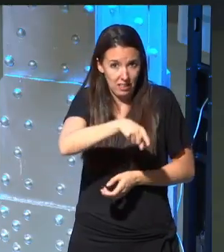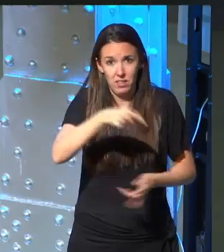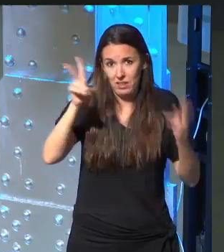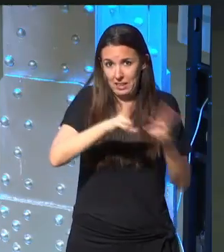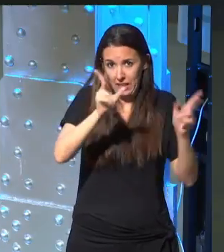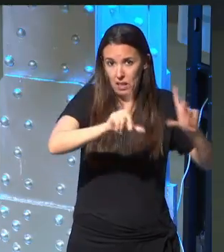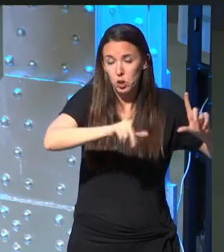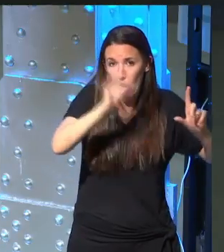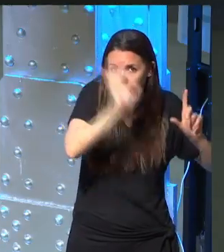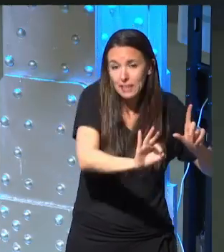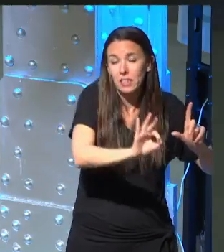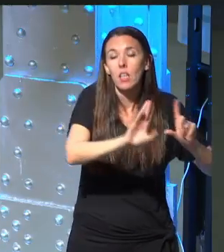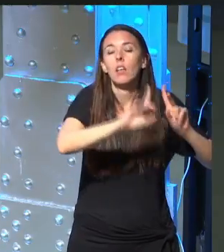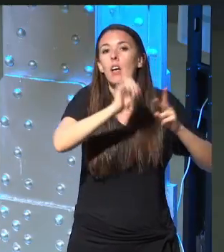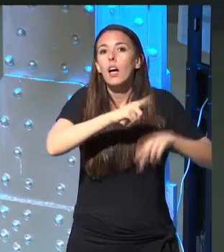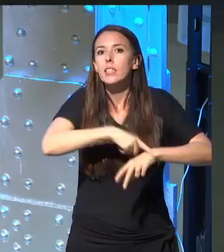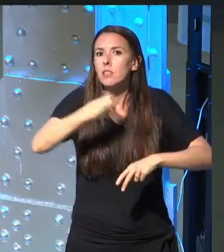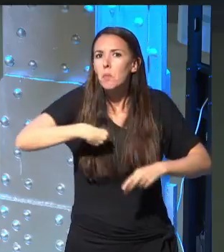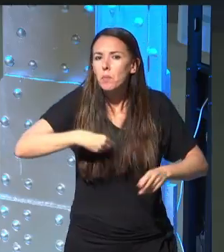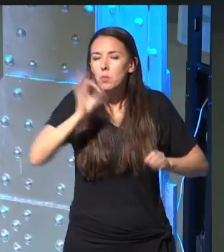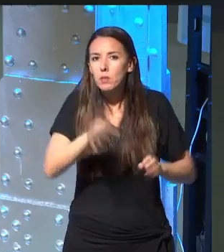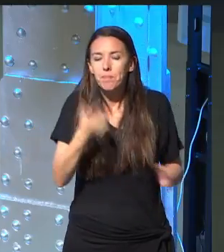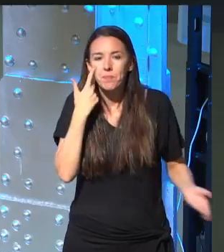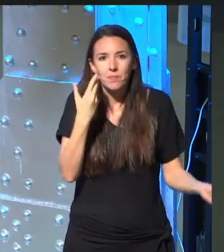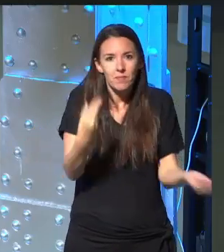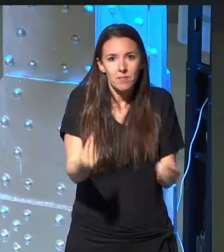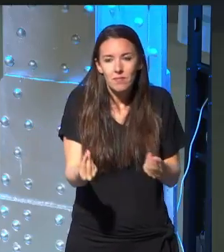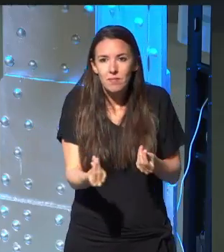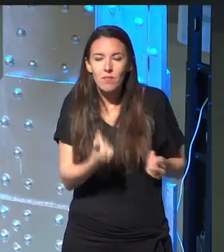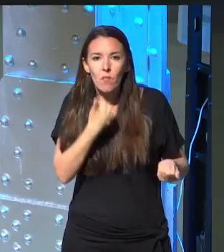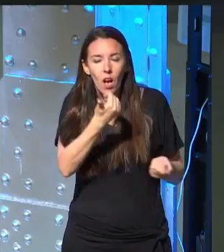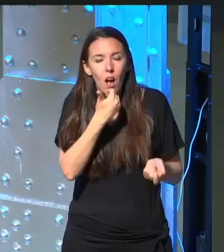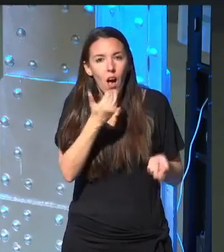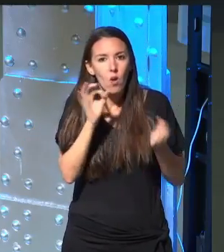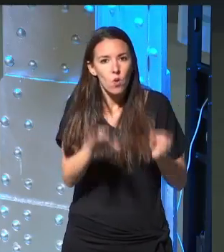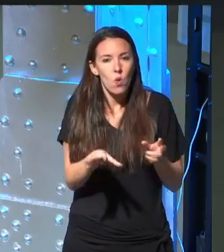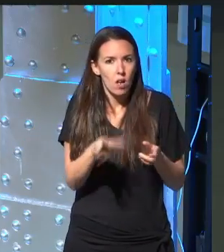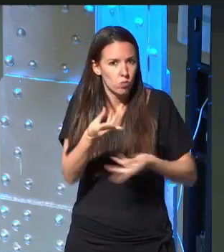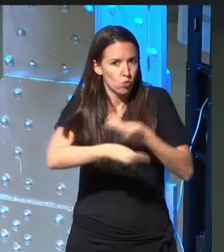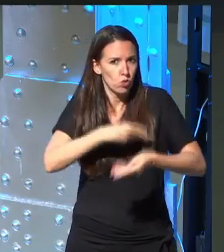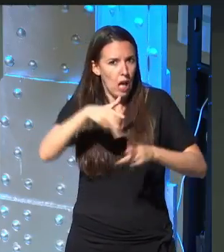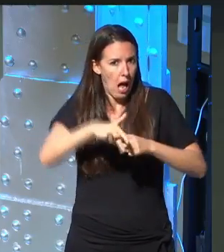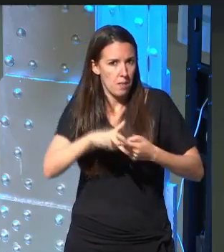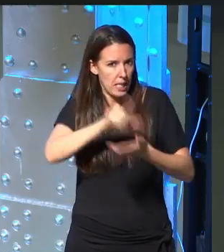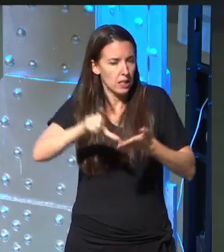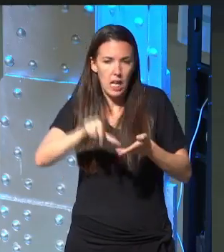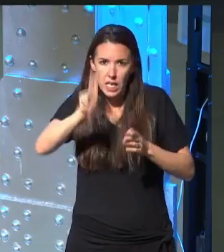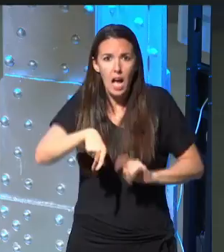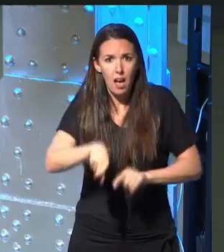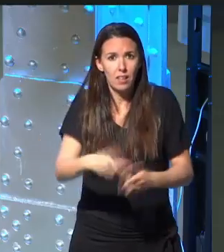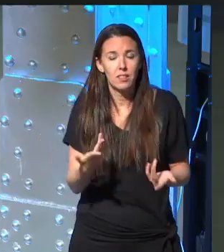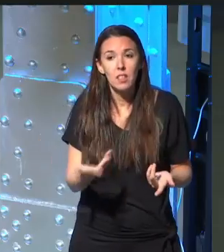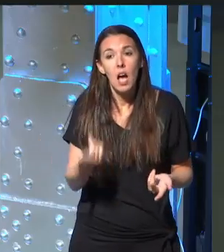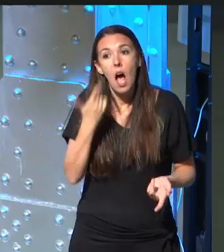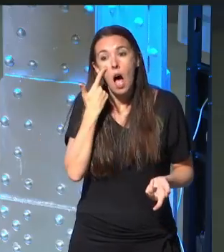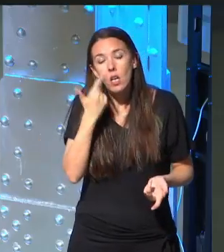Pero claro, al mismo tiempo sí que es verdad que está recibiendo algo que evidentemente... utiliza mucha herramienta literaria. Entonces, bueno, a